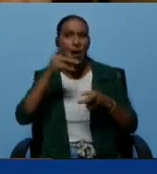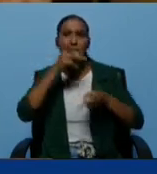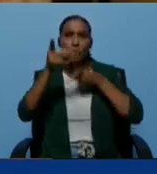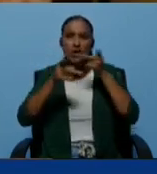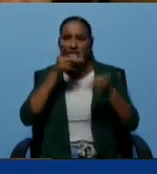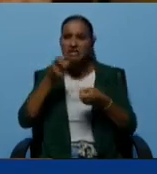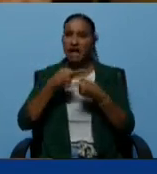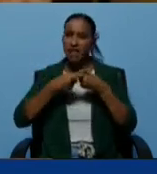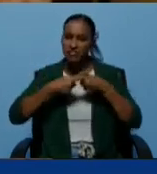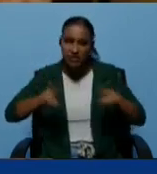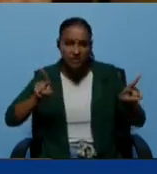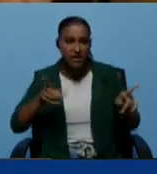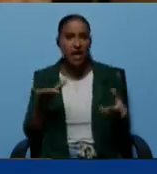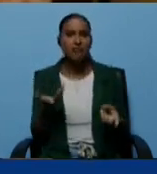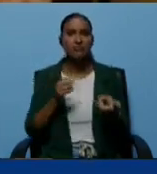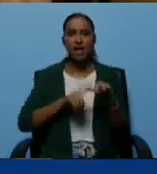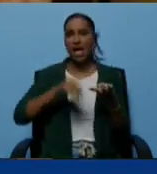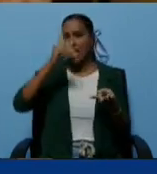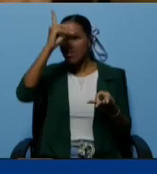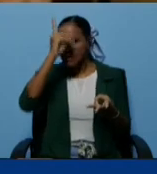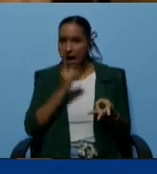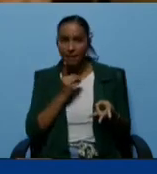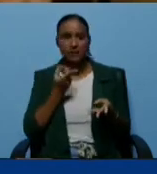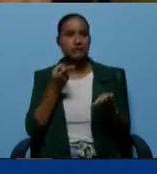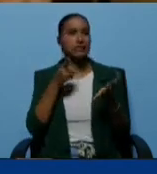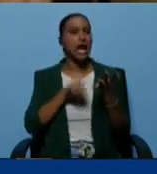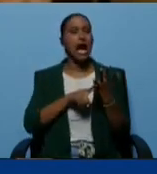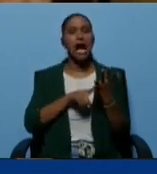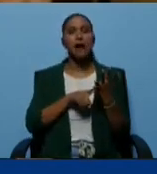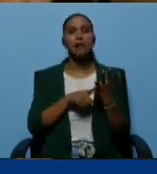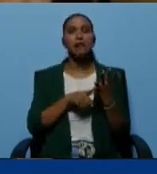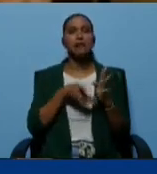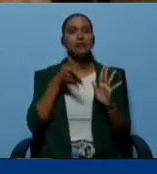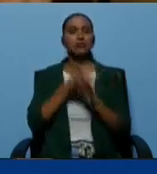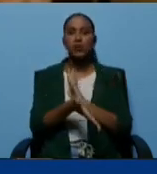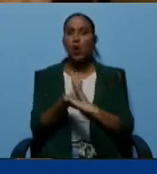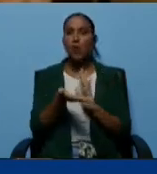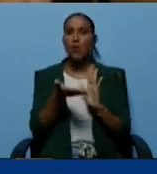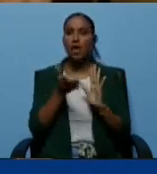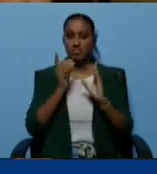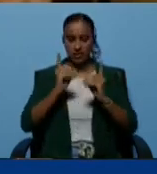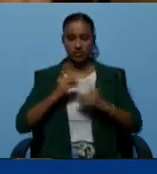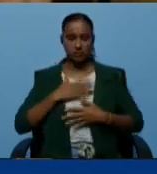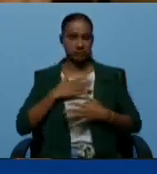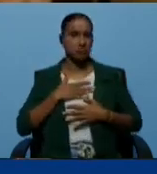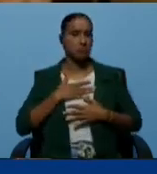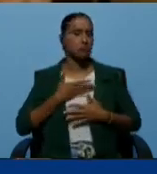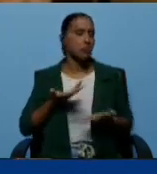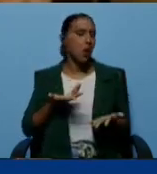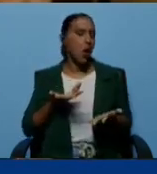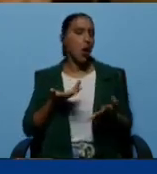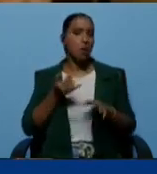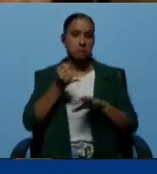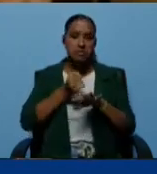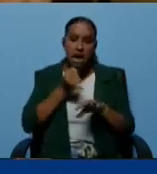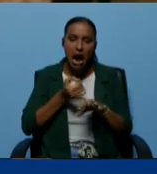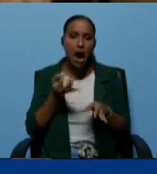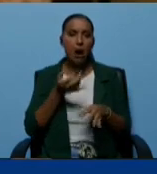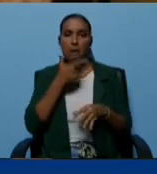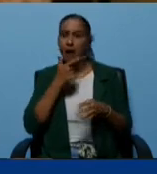afiliación política, discapacidad u orientación sexual. En el caso venezolano fue estrictamente